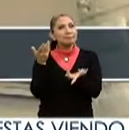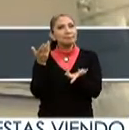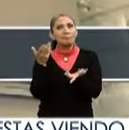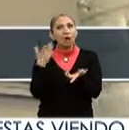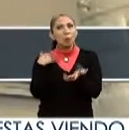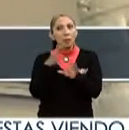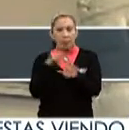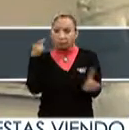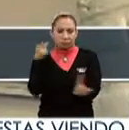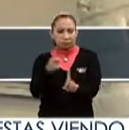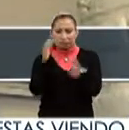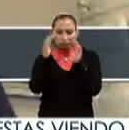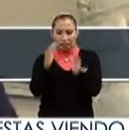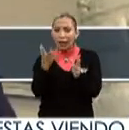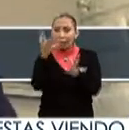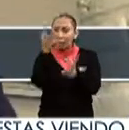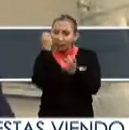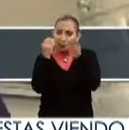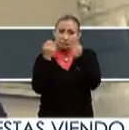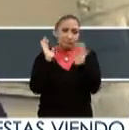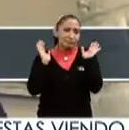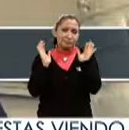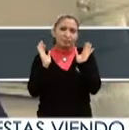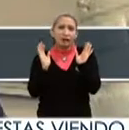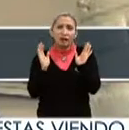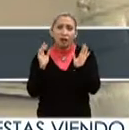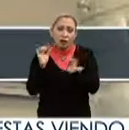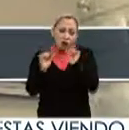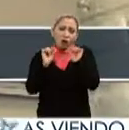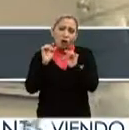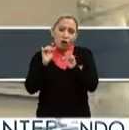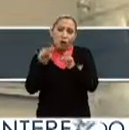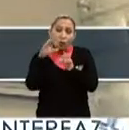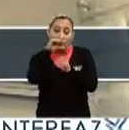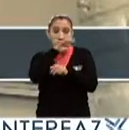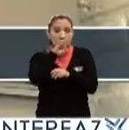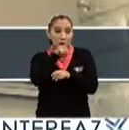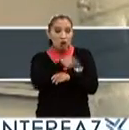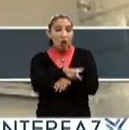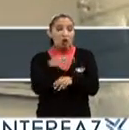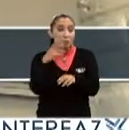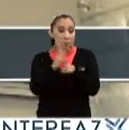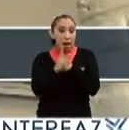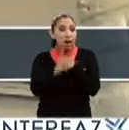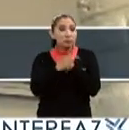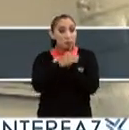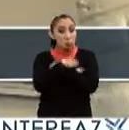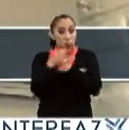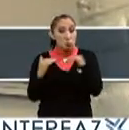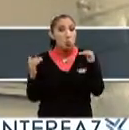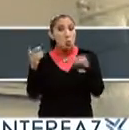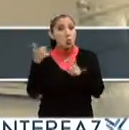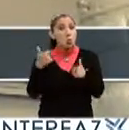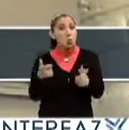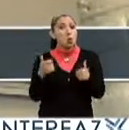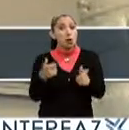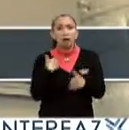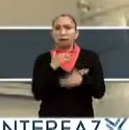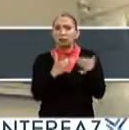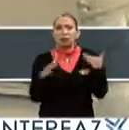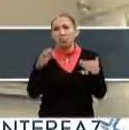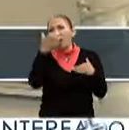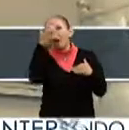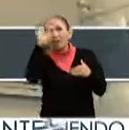lo principal, aprender. Entonces, Cuba es uno de los mejores países en cuanto al educativo. Y